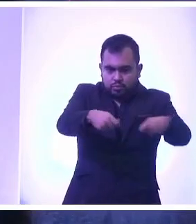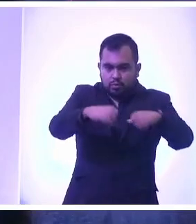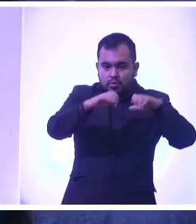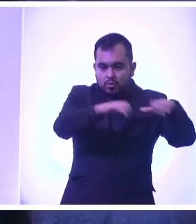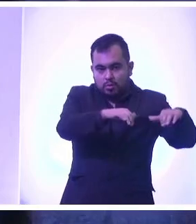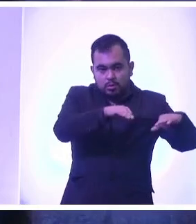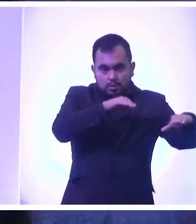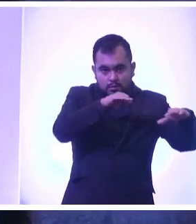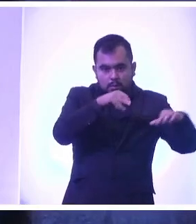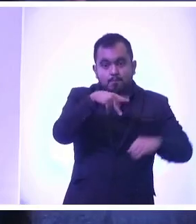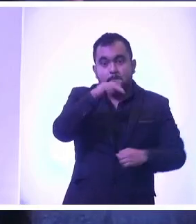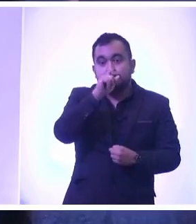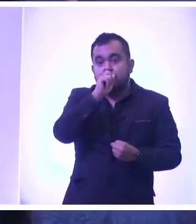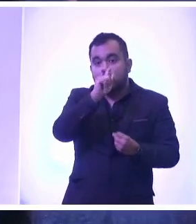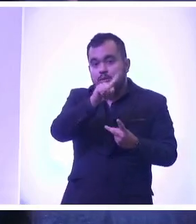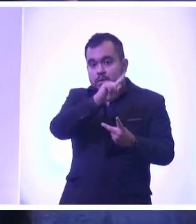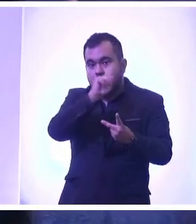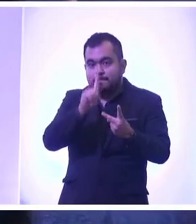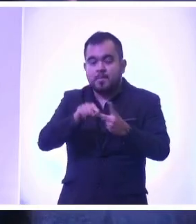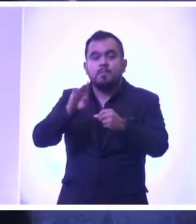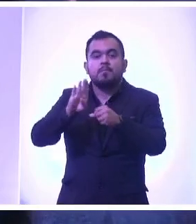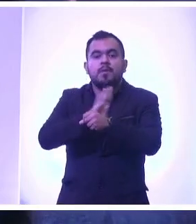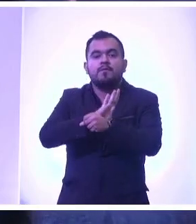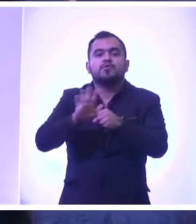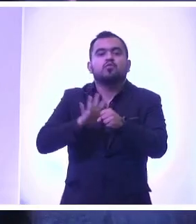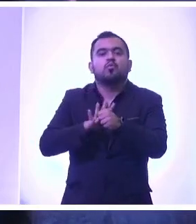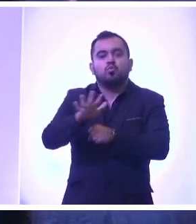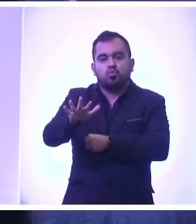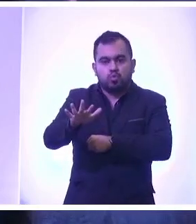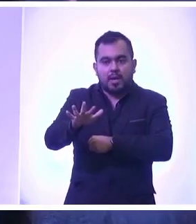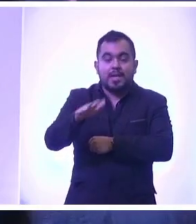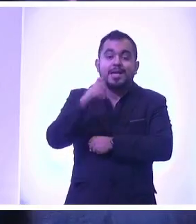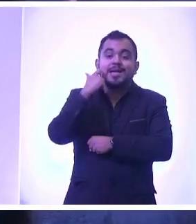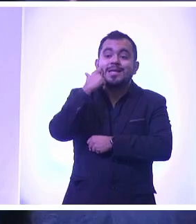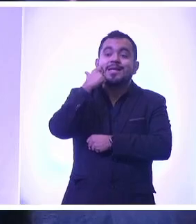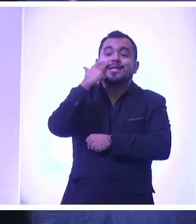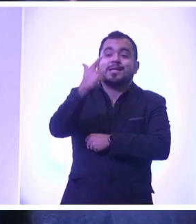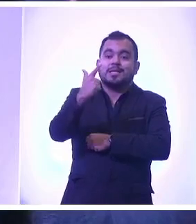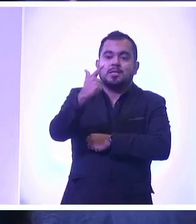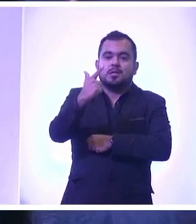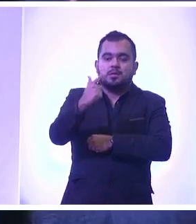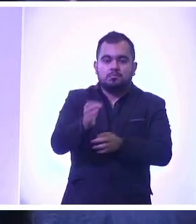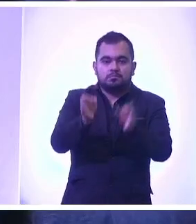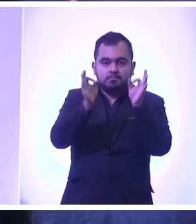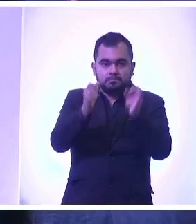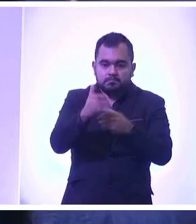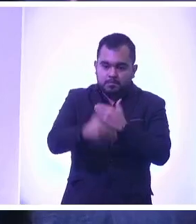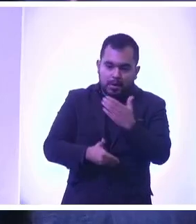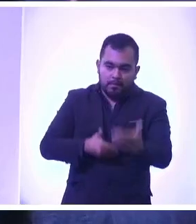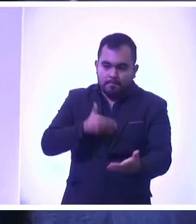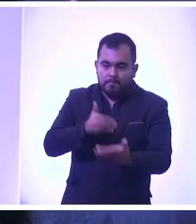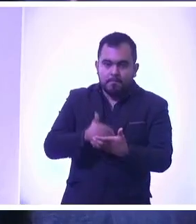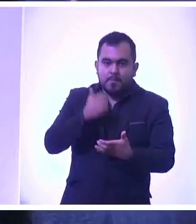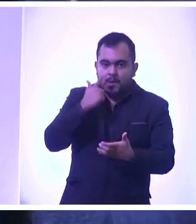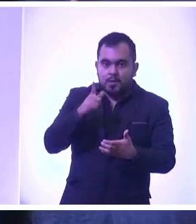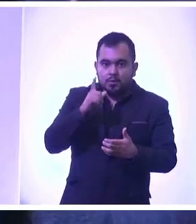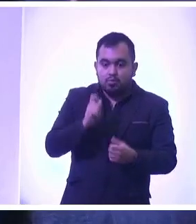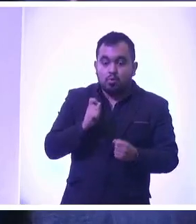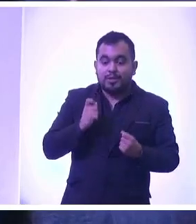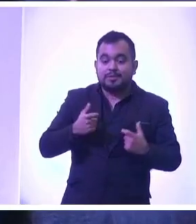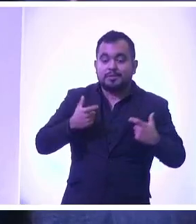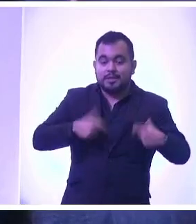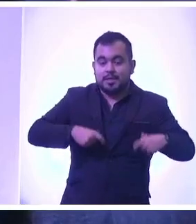un beneficio que es un beneficio que buscamos de manera muy humana y es generar